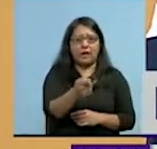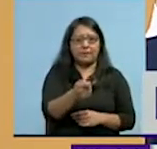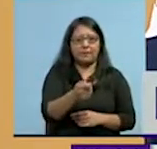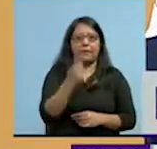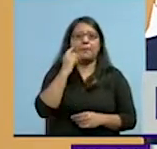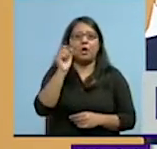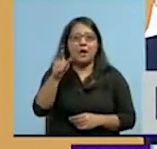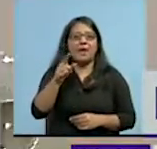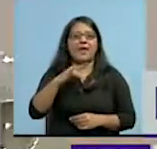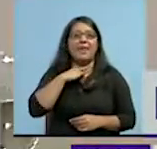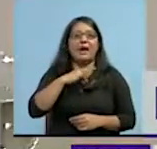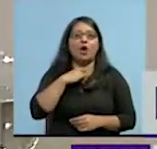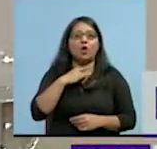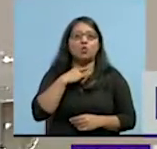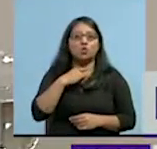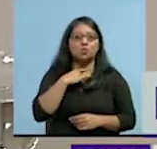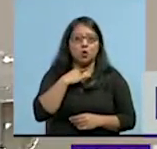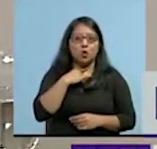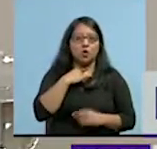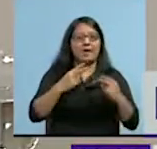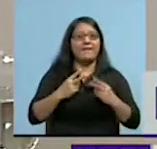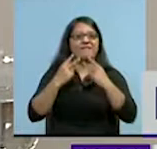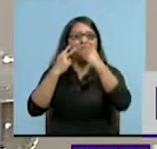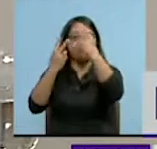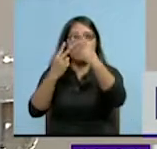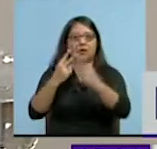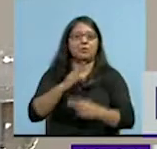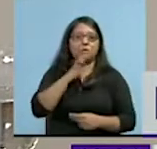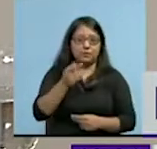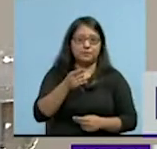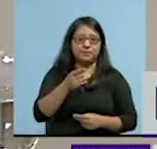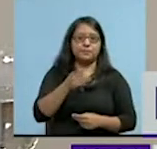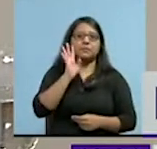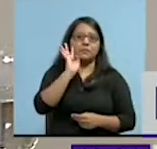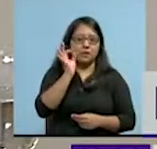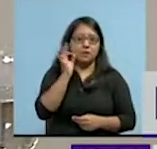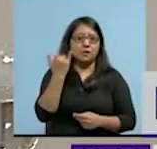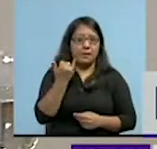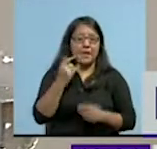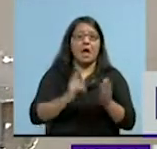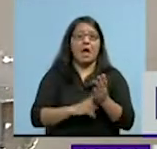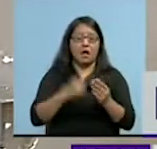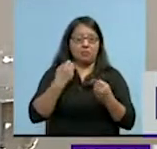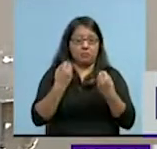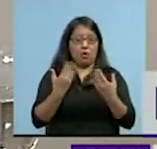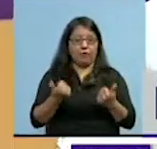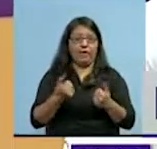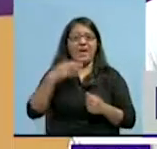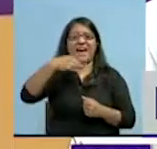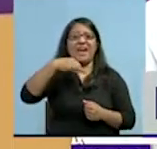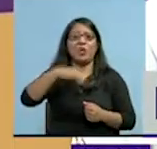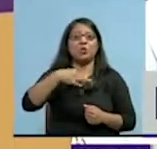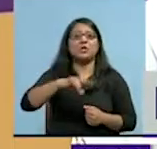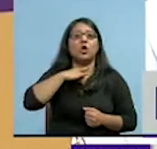es de jujuy voz y opinión jujeña en él y eso hay que destacarlo porque fue el único corresponsal